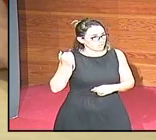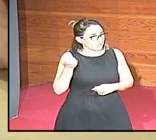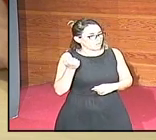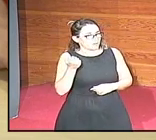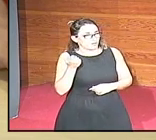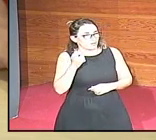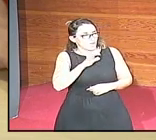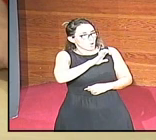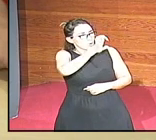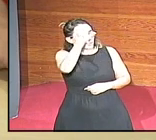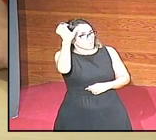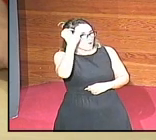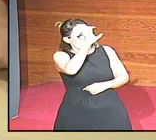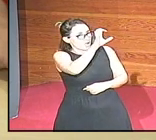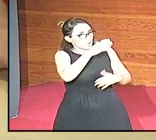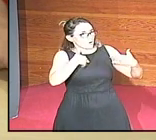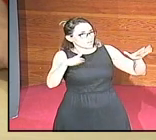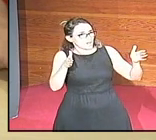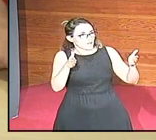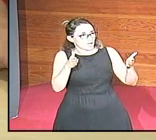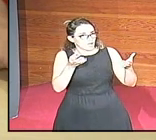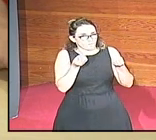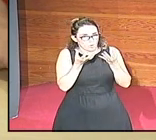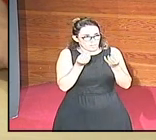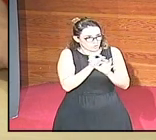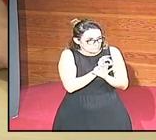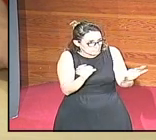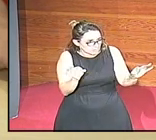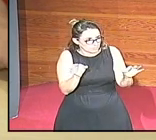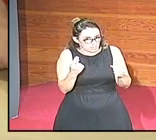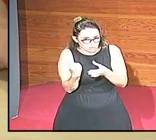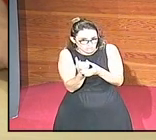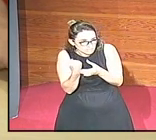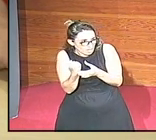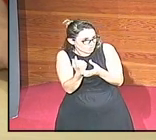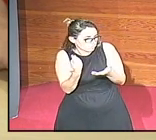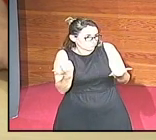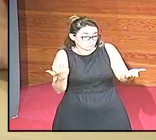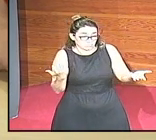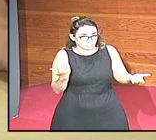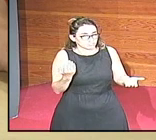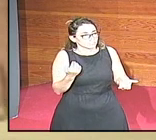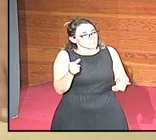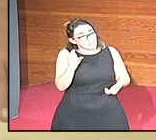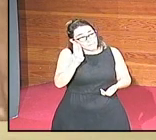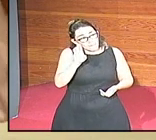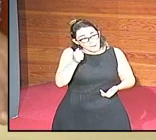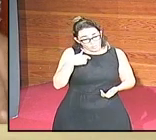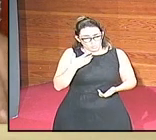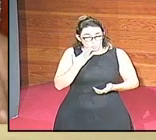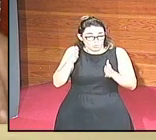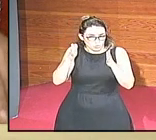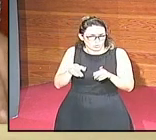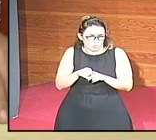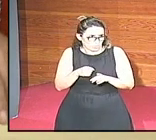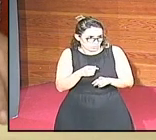Europea, que no haya información, que se le mantenga aislado, etcétera, etcétera. Por lo demás, yo lo que conozco de Pablo es que es un periodista como la copa de un